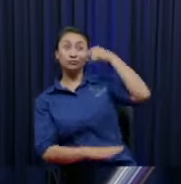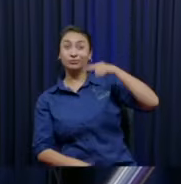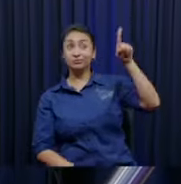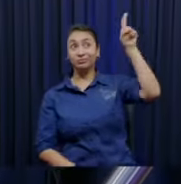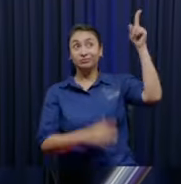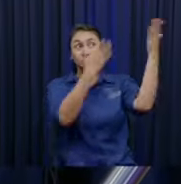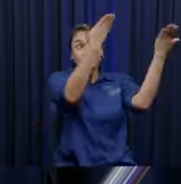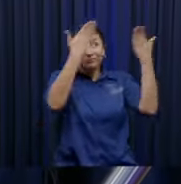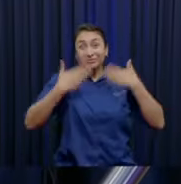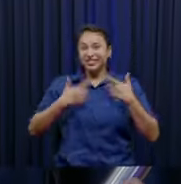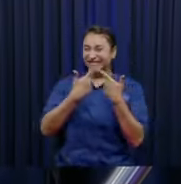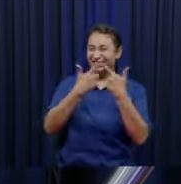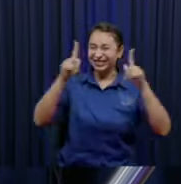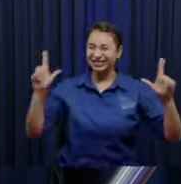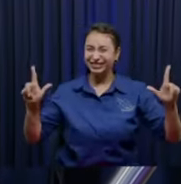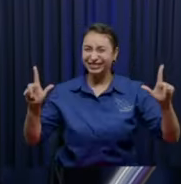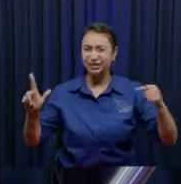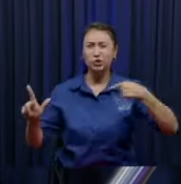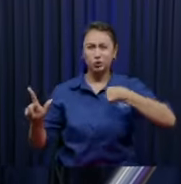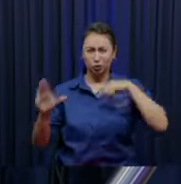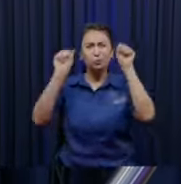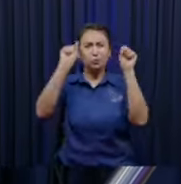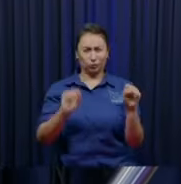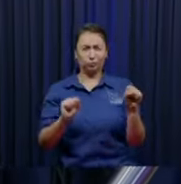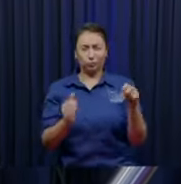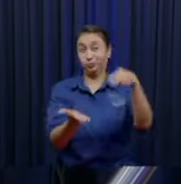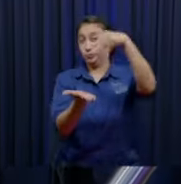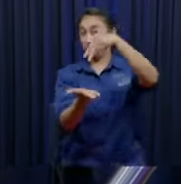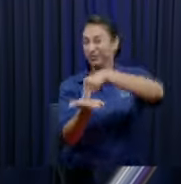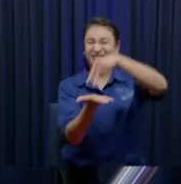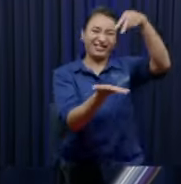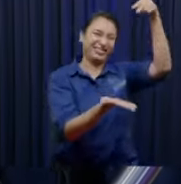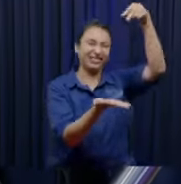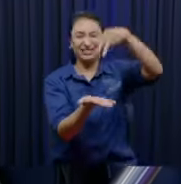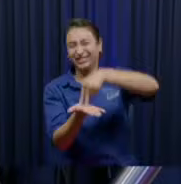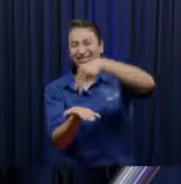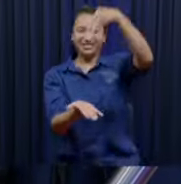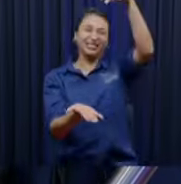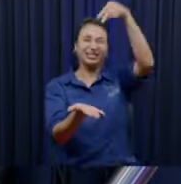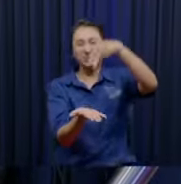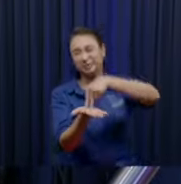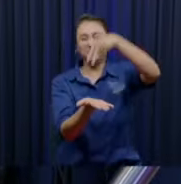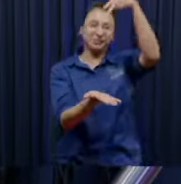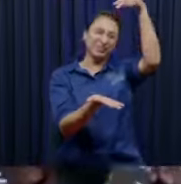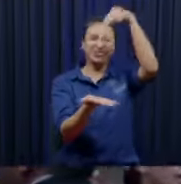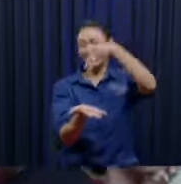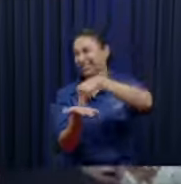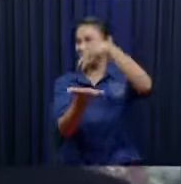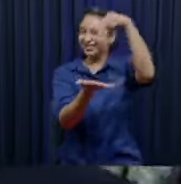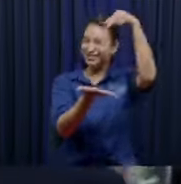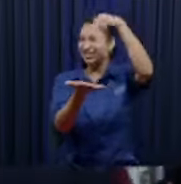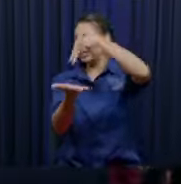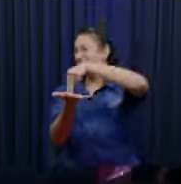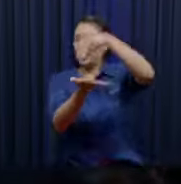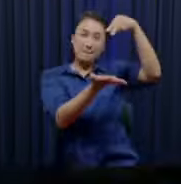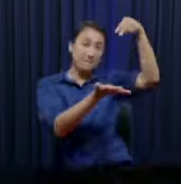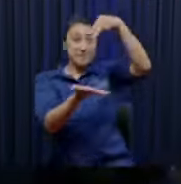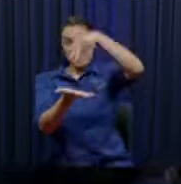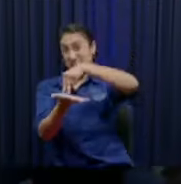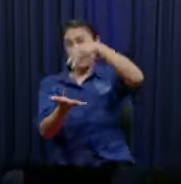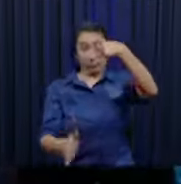Cuando pienso en el día que me libero, quiero saltar, saltar, saltar, saltar, saltar.